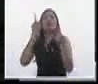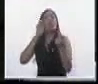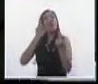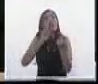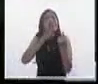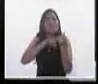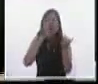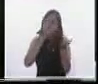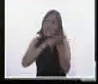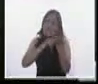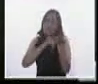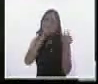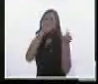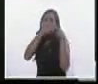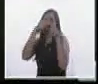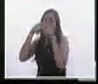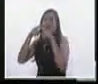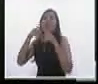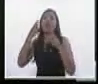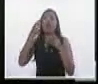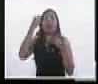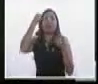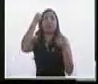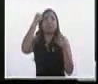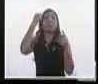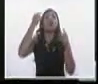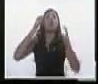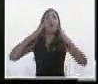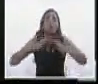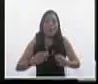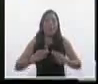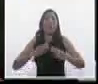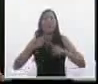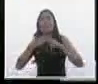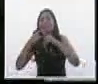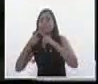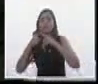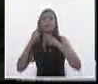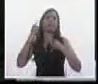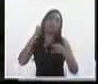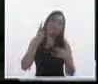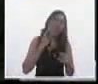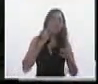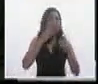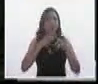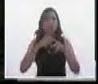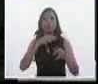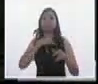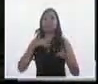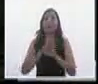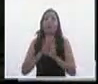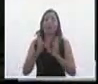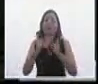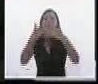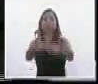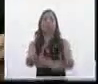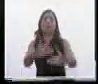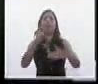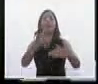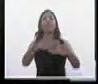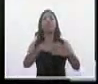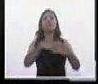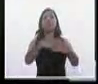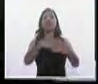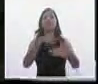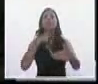valiosa desde el funcionamiento mental sensorial corporal y nosotros ya estamos poniendo una barrera al